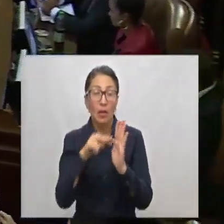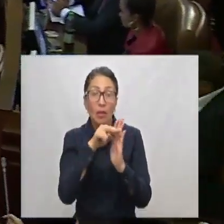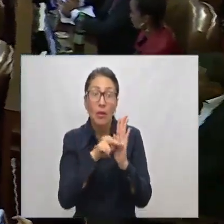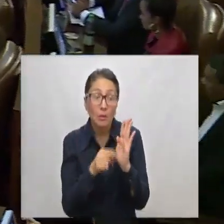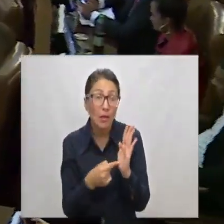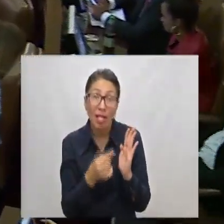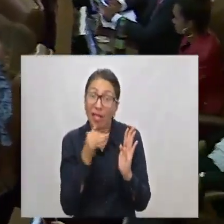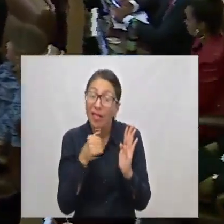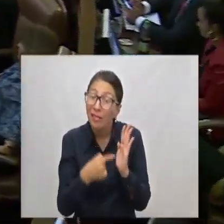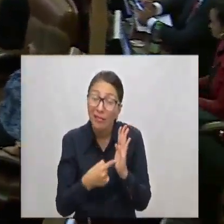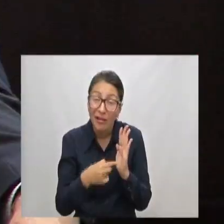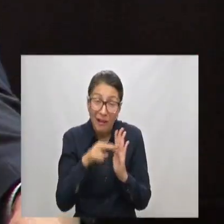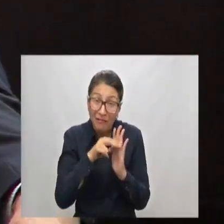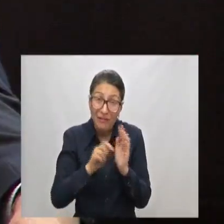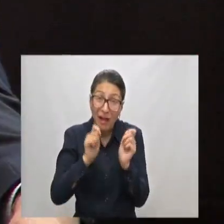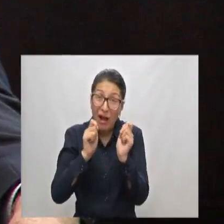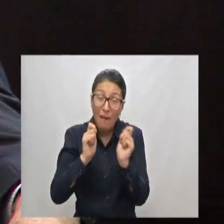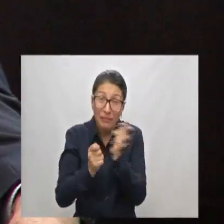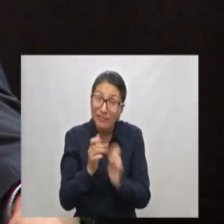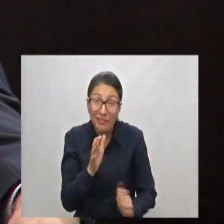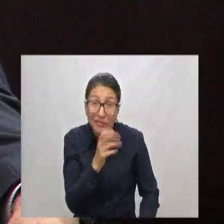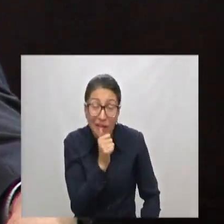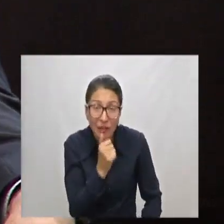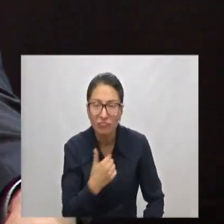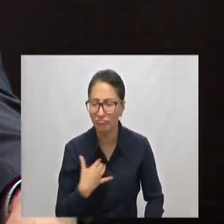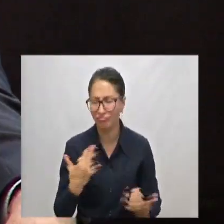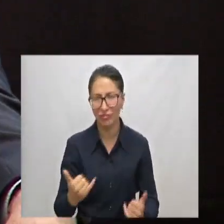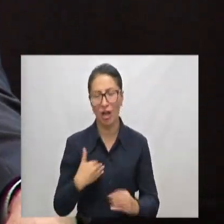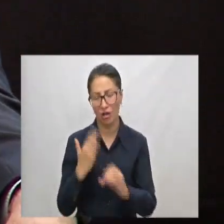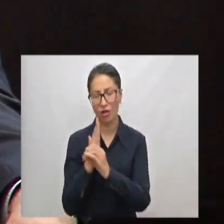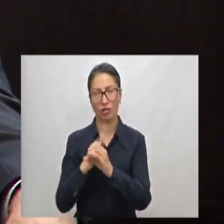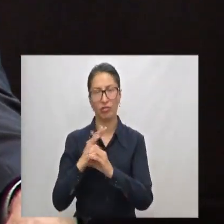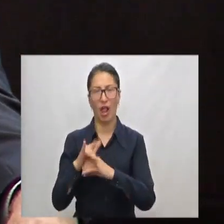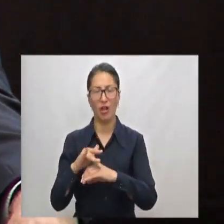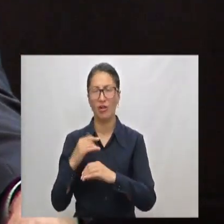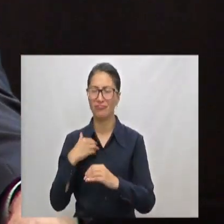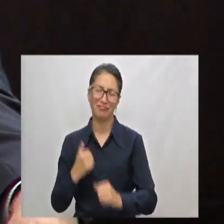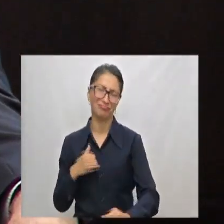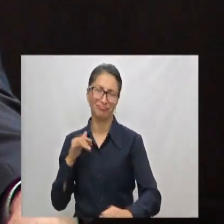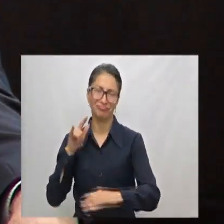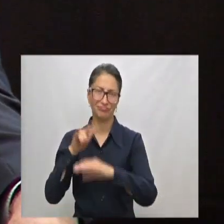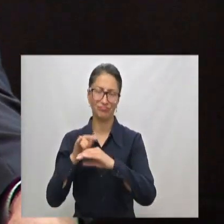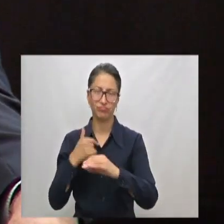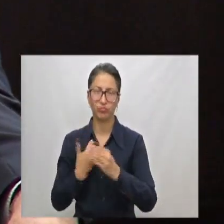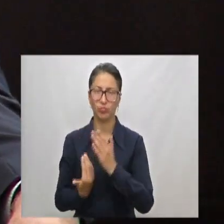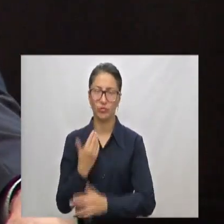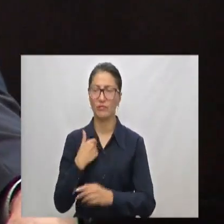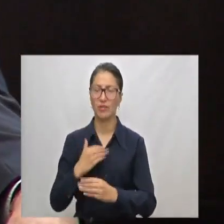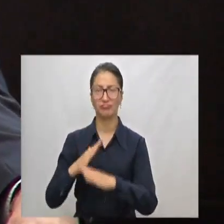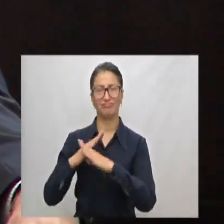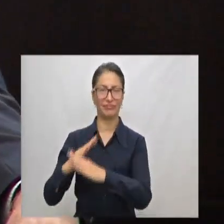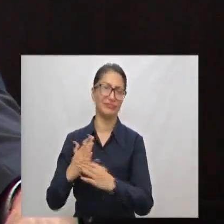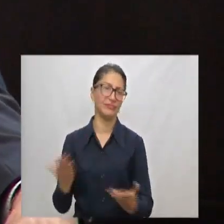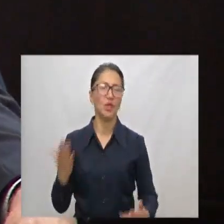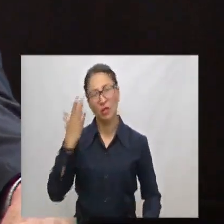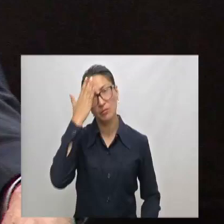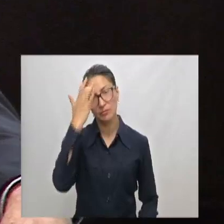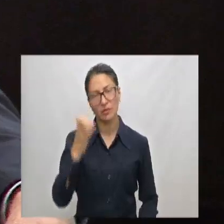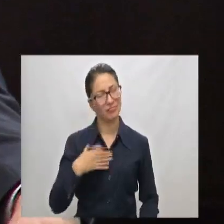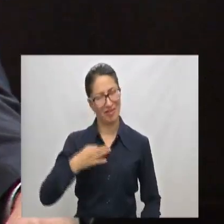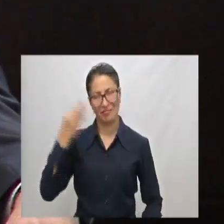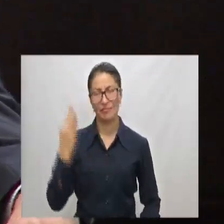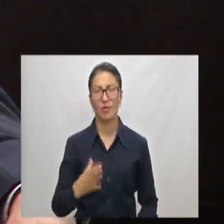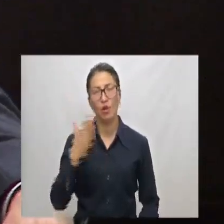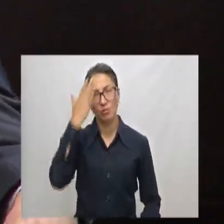norma no ha sido reformada, la Contraloría presenta con la absoluta